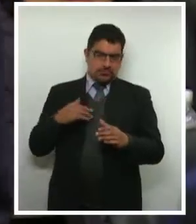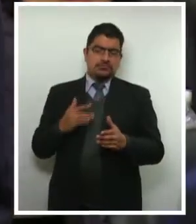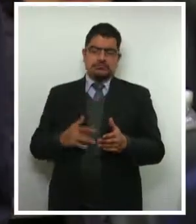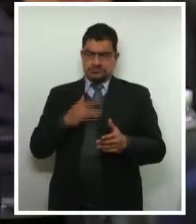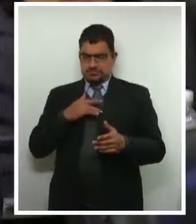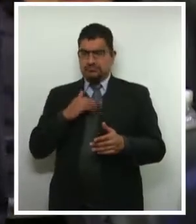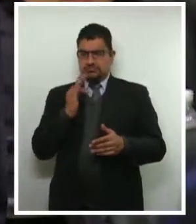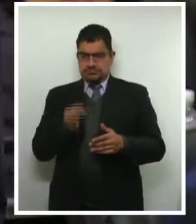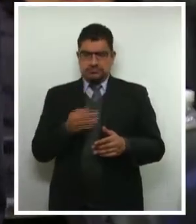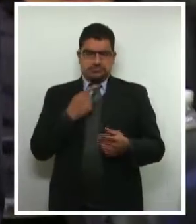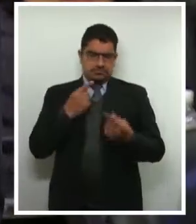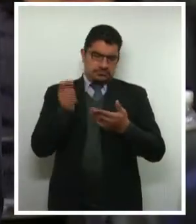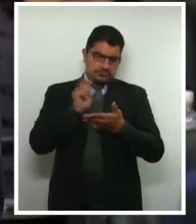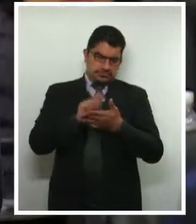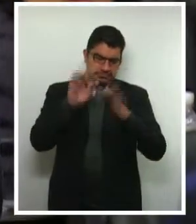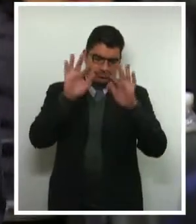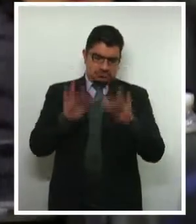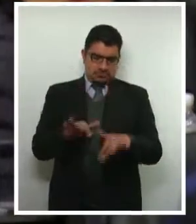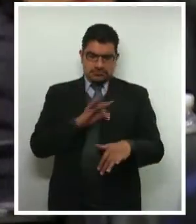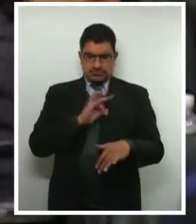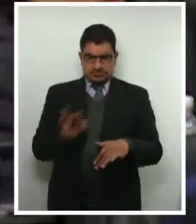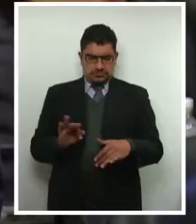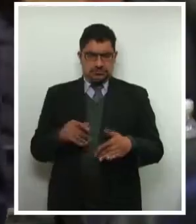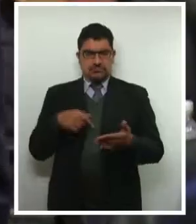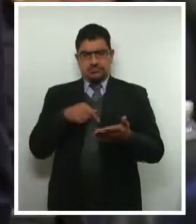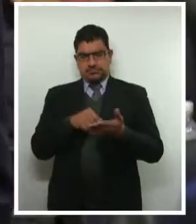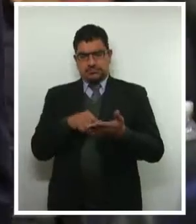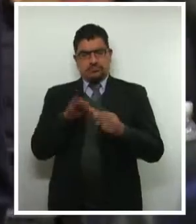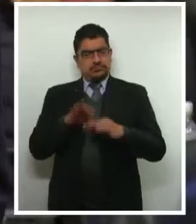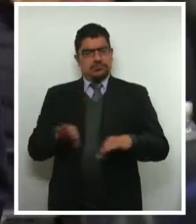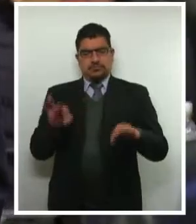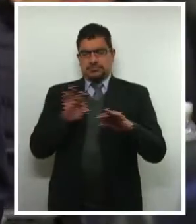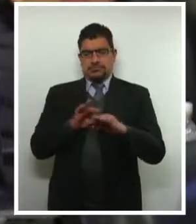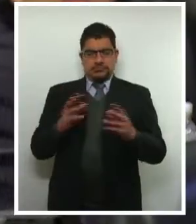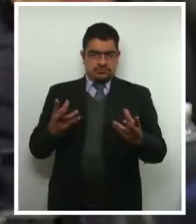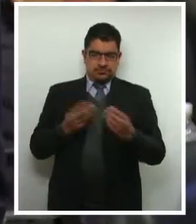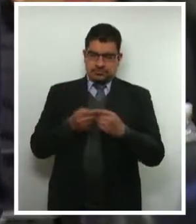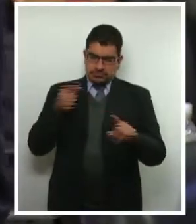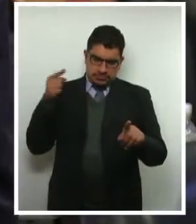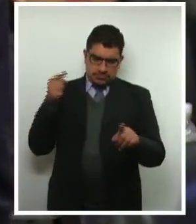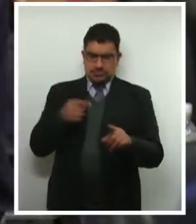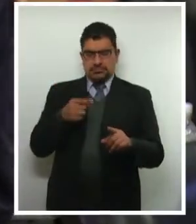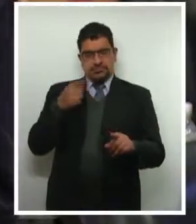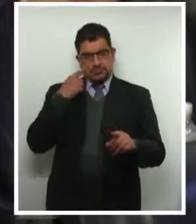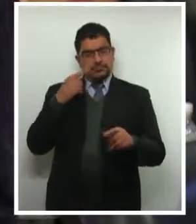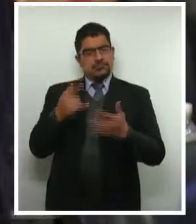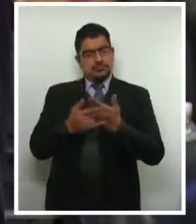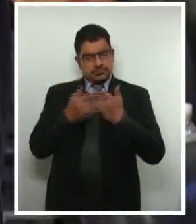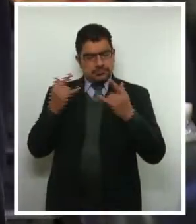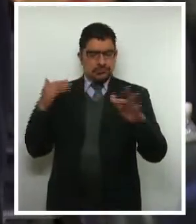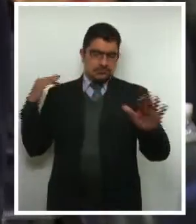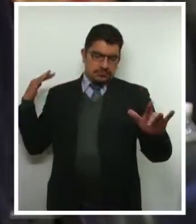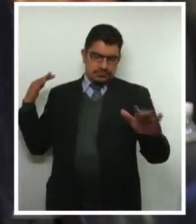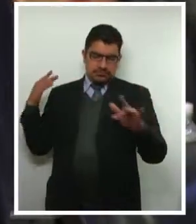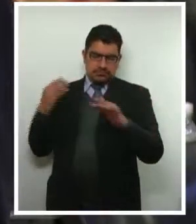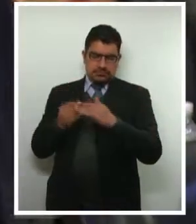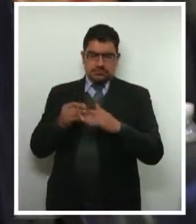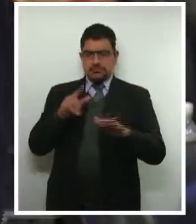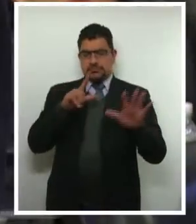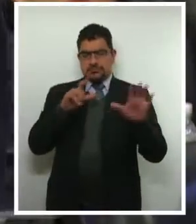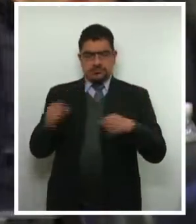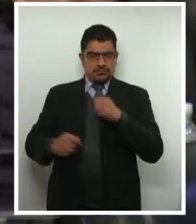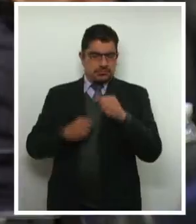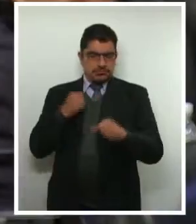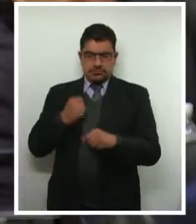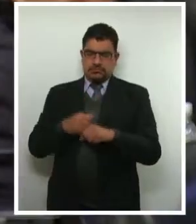por supuesto, la redacción. Pero nos importa mucho hacer este énfasis. Es una larga lucha de más de 7 siglos.